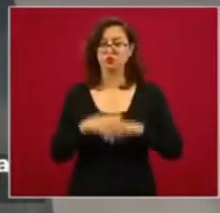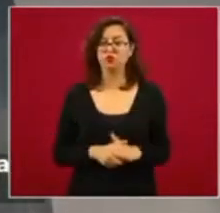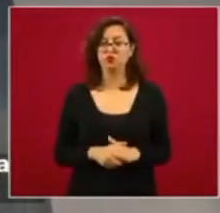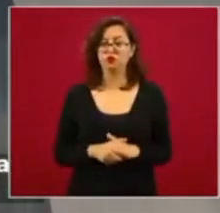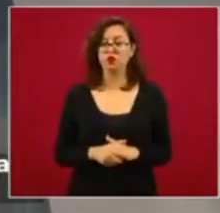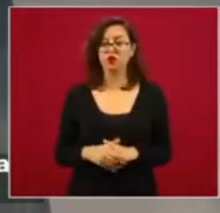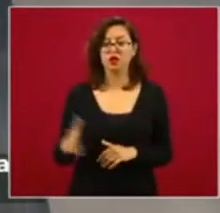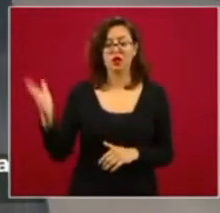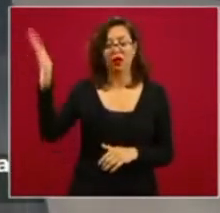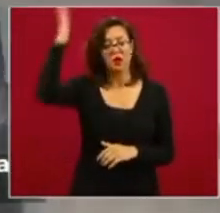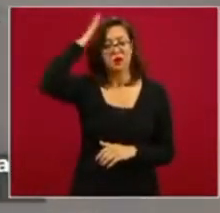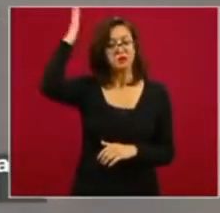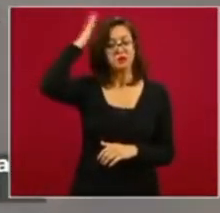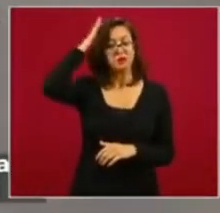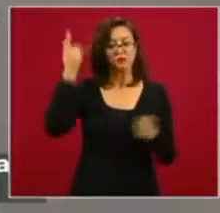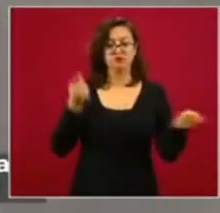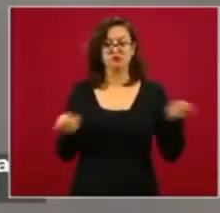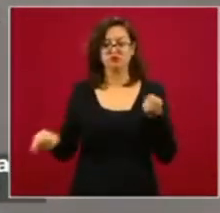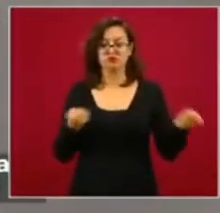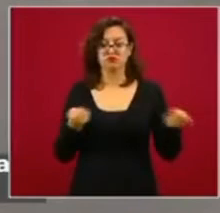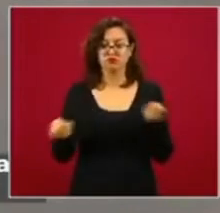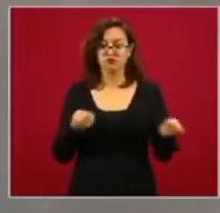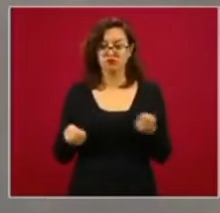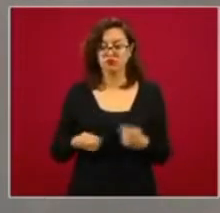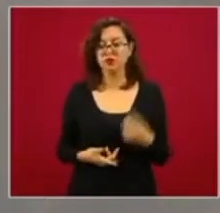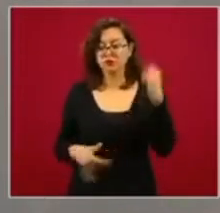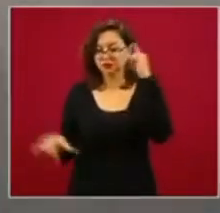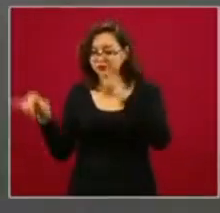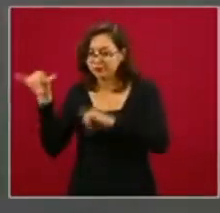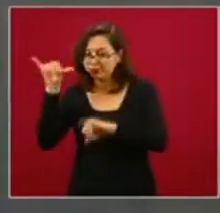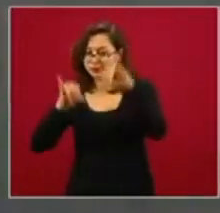cuarto de control central y el laboratorio.